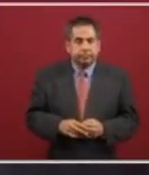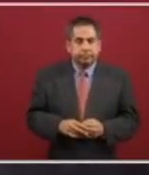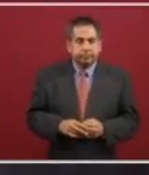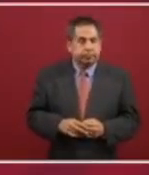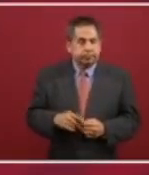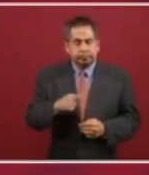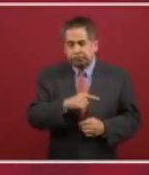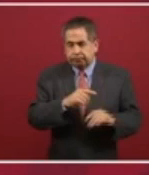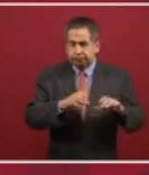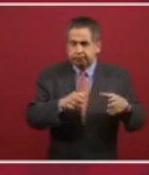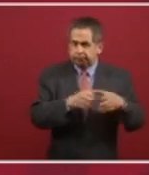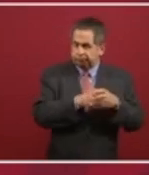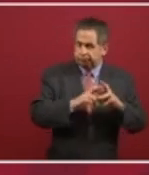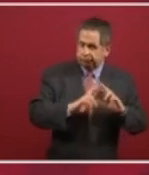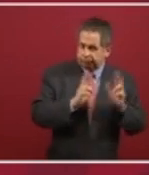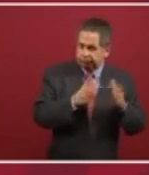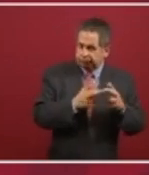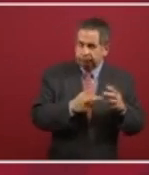reuniones